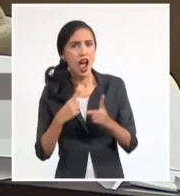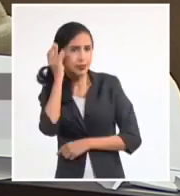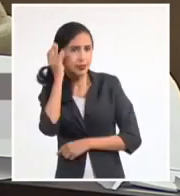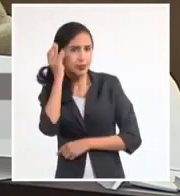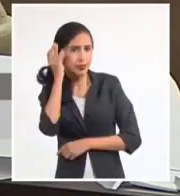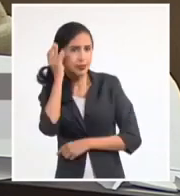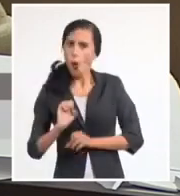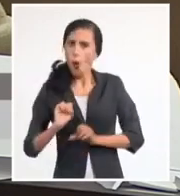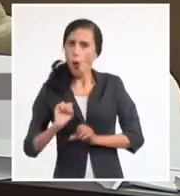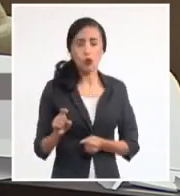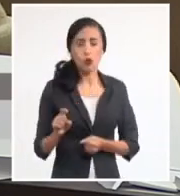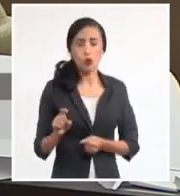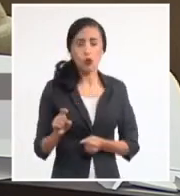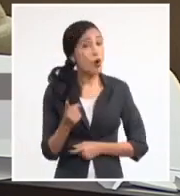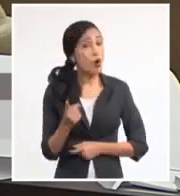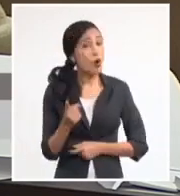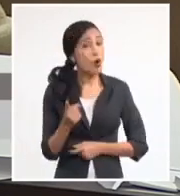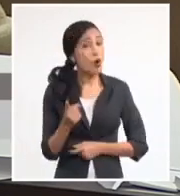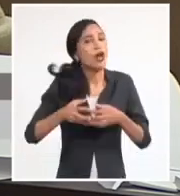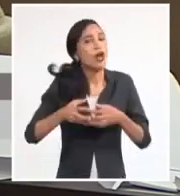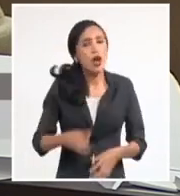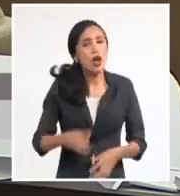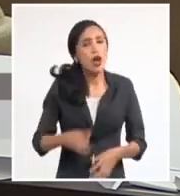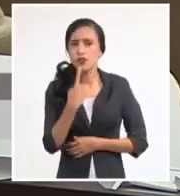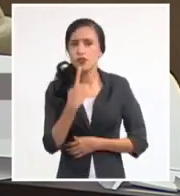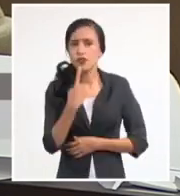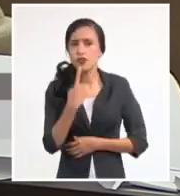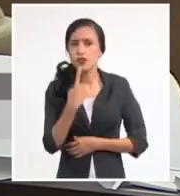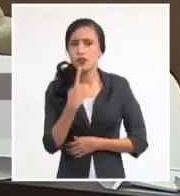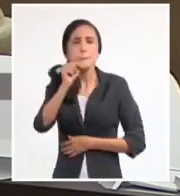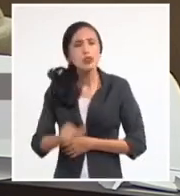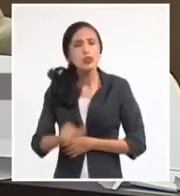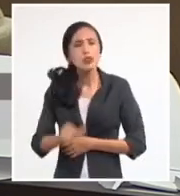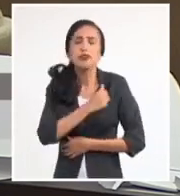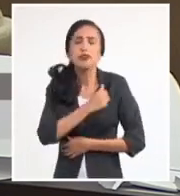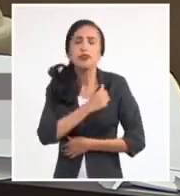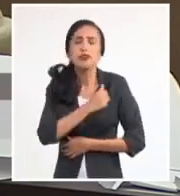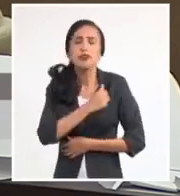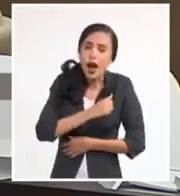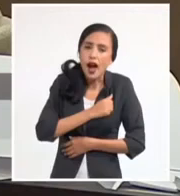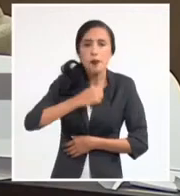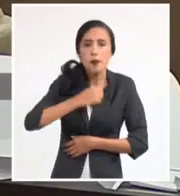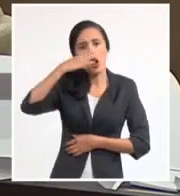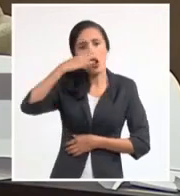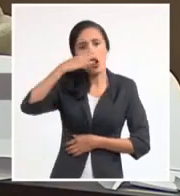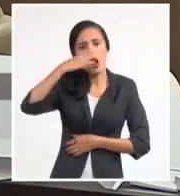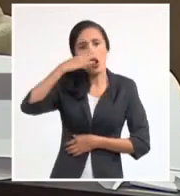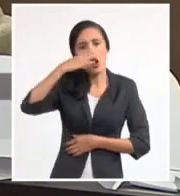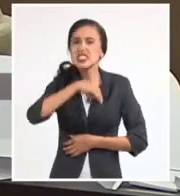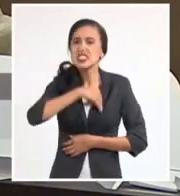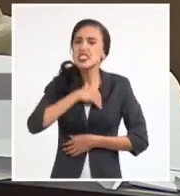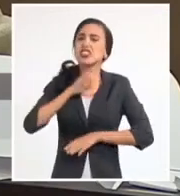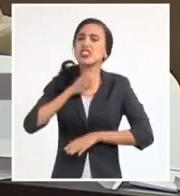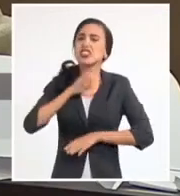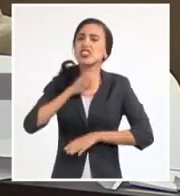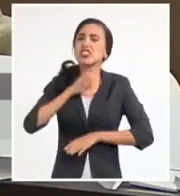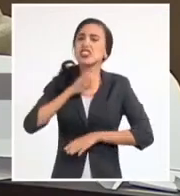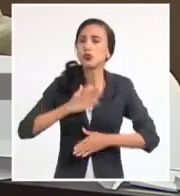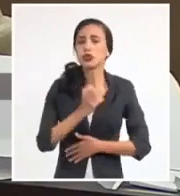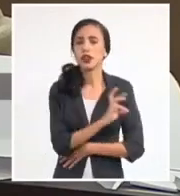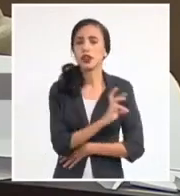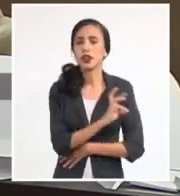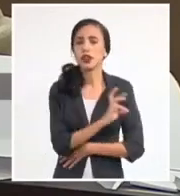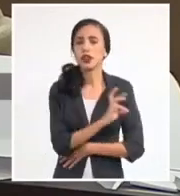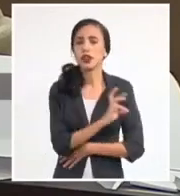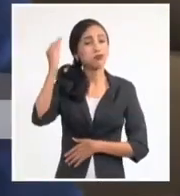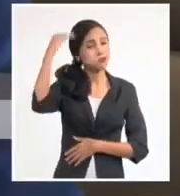respuesta realmente estimulada por la pasión y el sentido de la necesidad de defender lo que tenemos desde un acto de